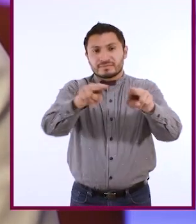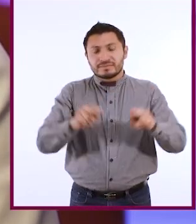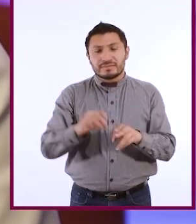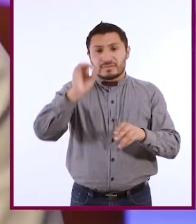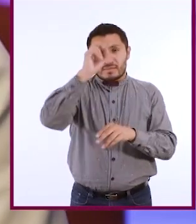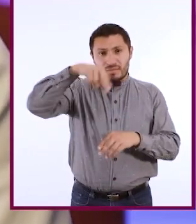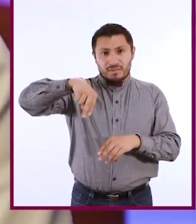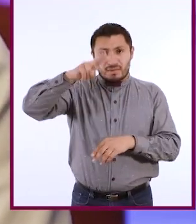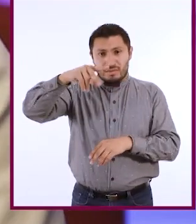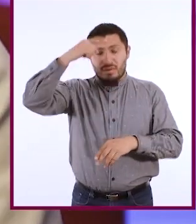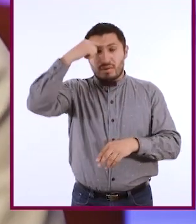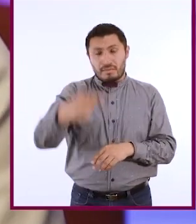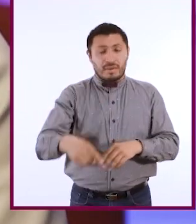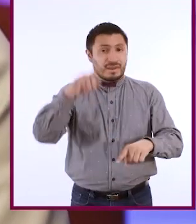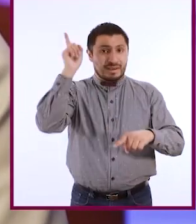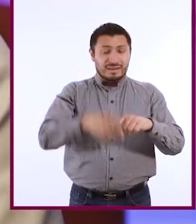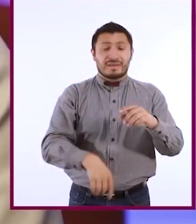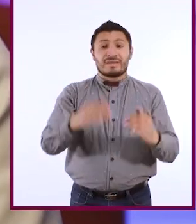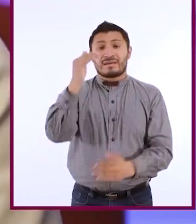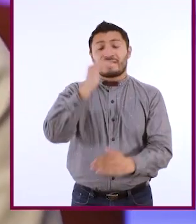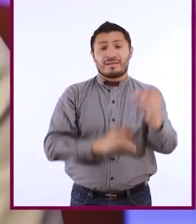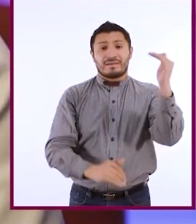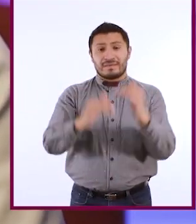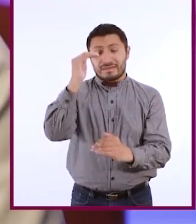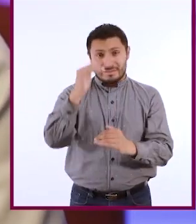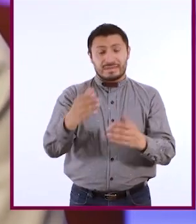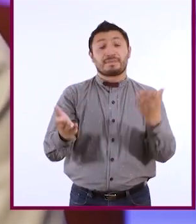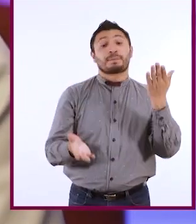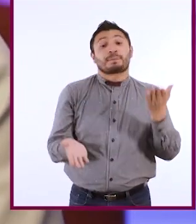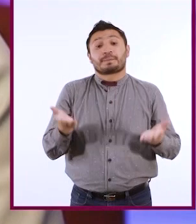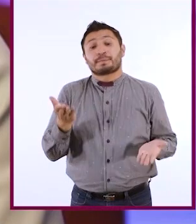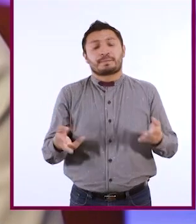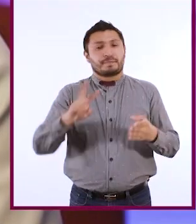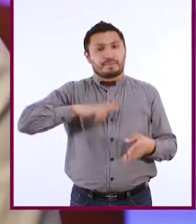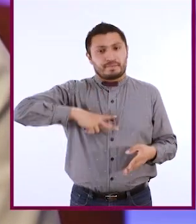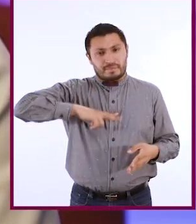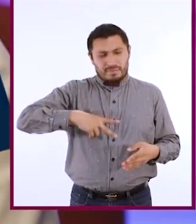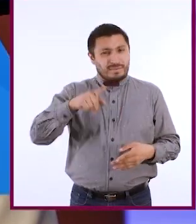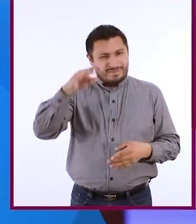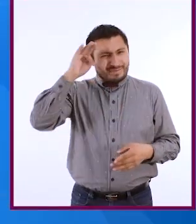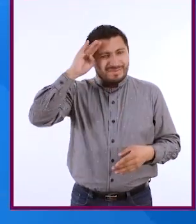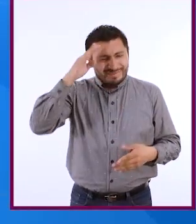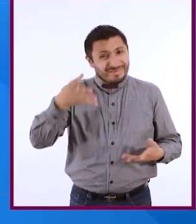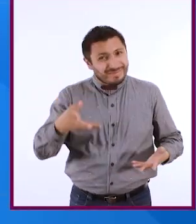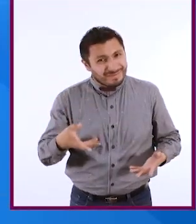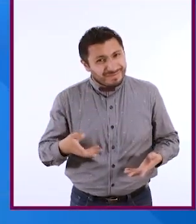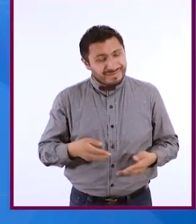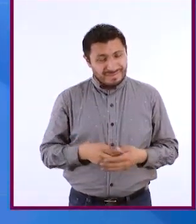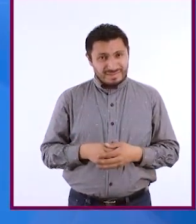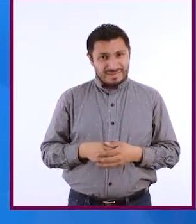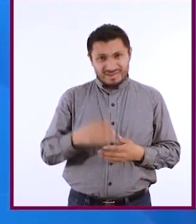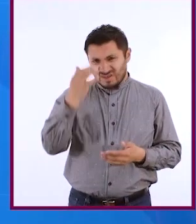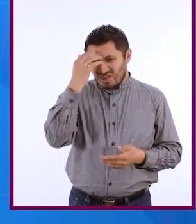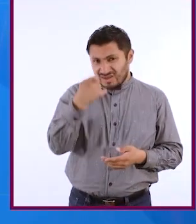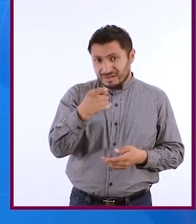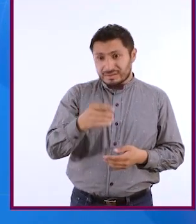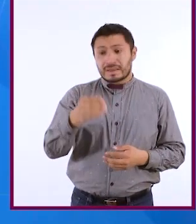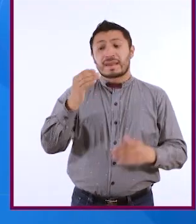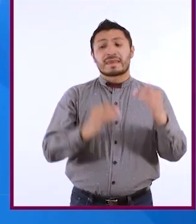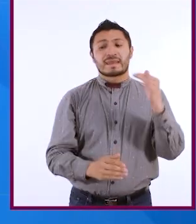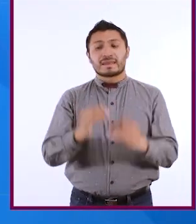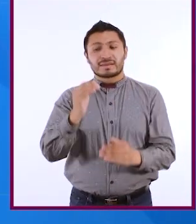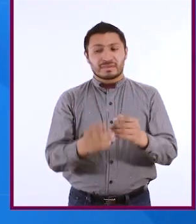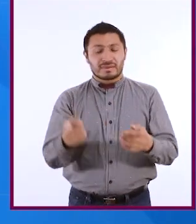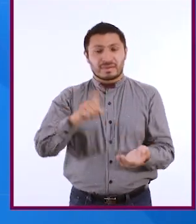Naciones Unidas contra la desigualdad, en el que se compara la desigualdad a un virus. ¿Les suena? Las desigualdades en el